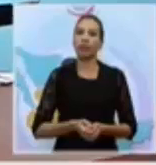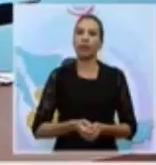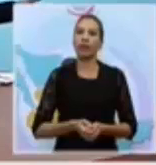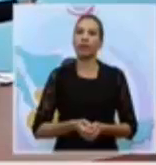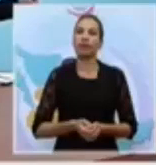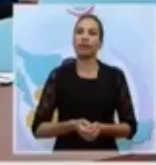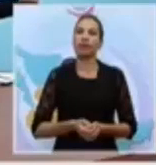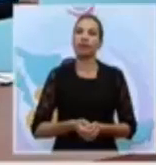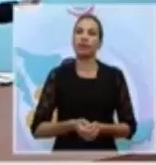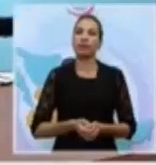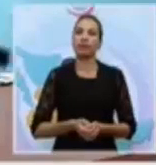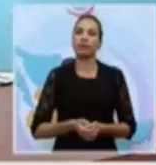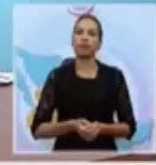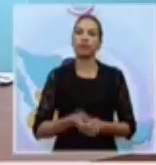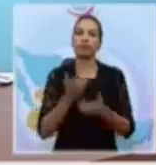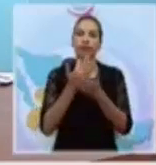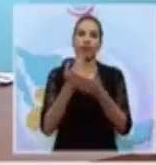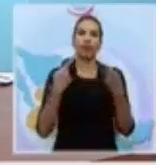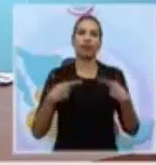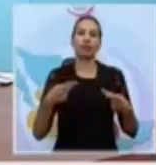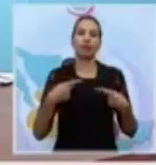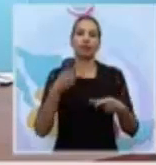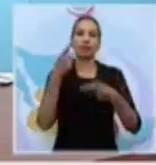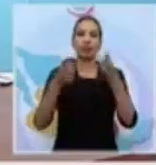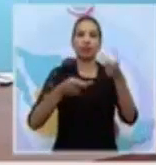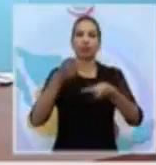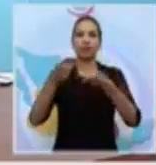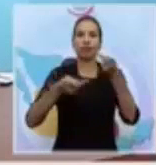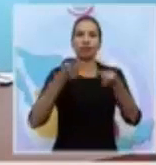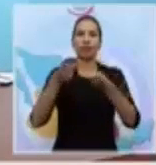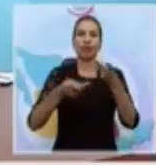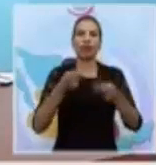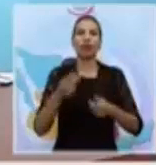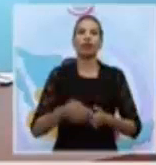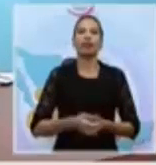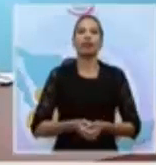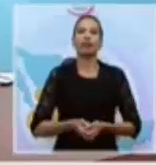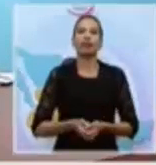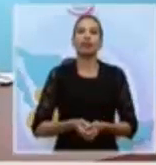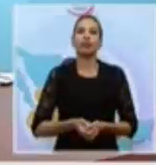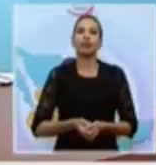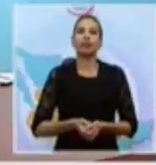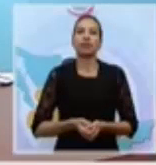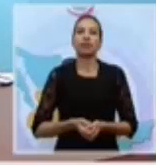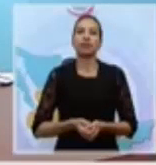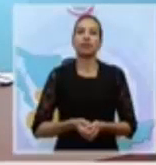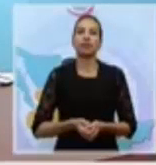Pues está por acá, aquí hay alguna, si me hacen favor.